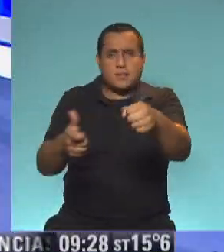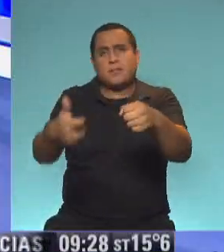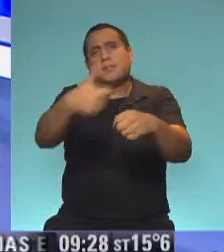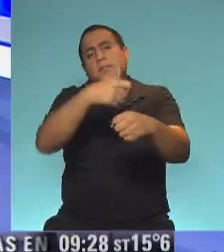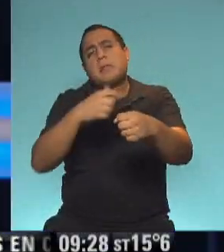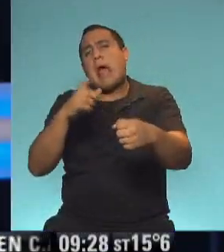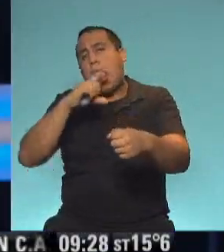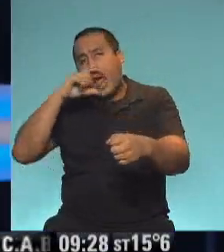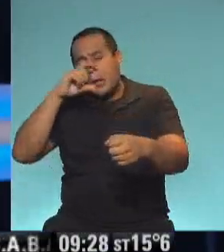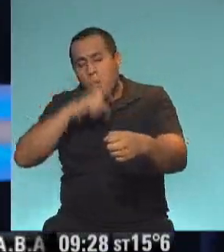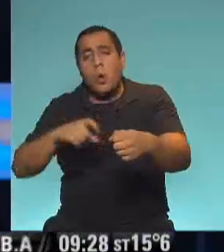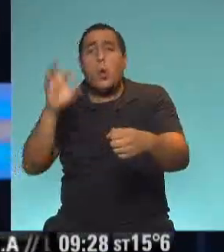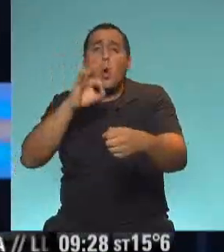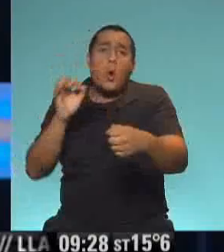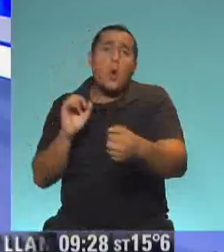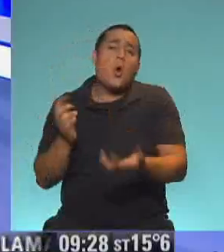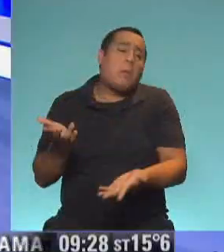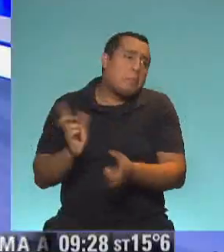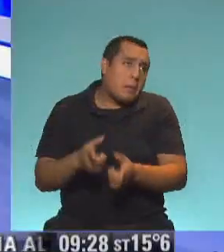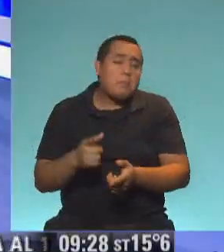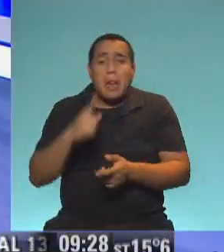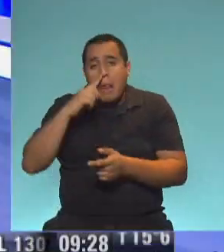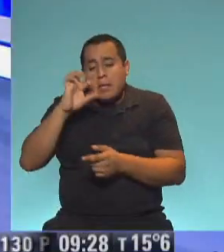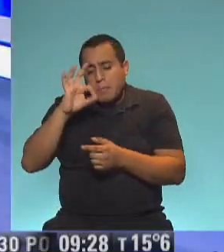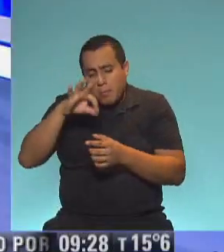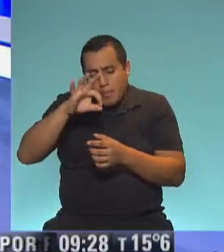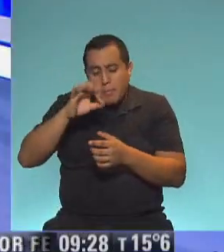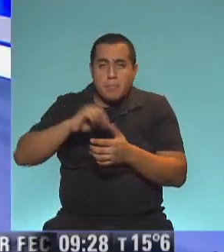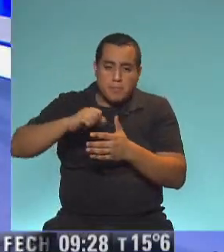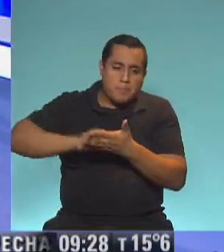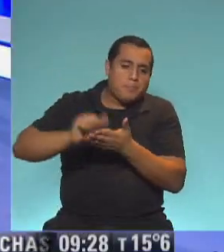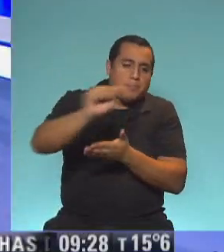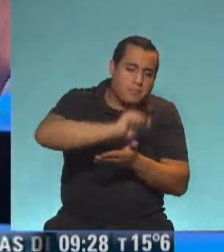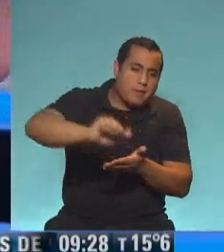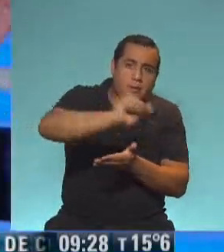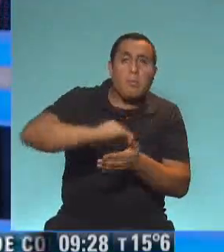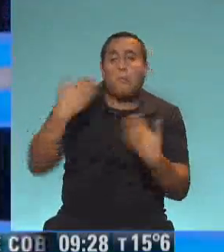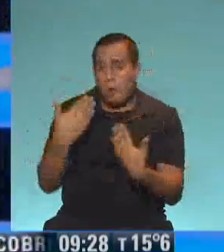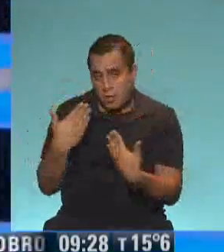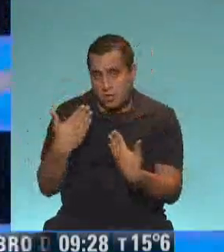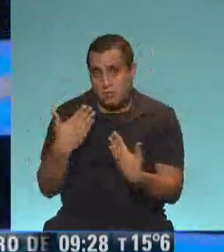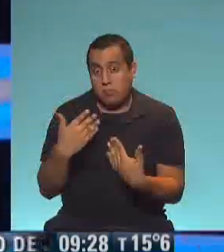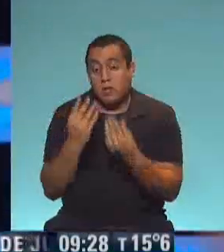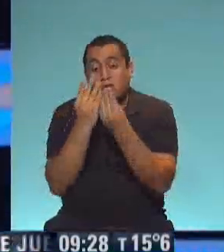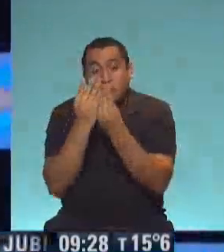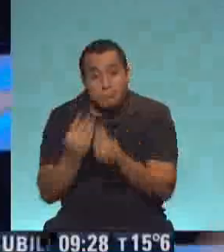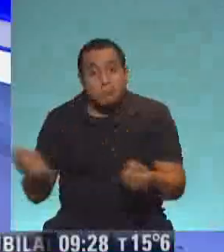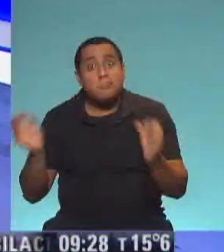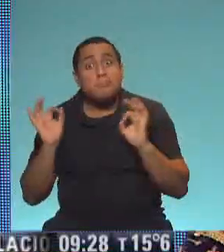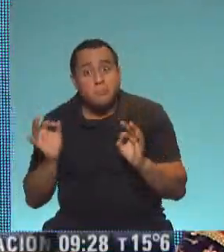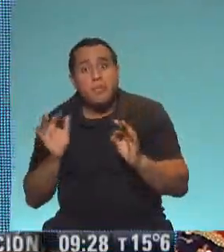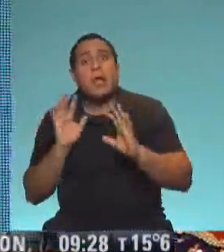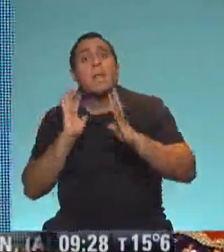alcohol. Sí. O las podemos limpiar con lavandina también. Muy bien. Bien. ¿Terminé eso? Lavamos